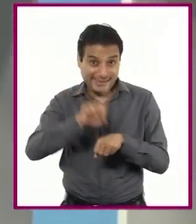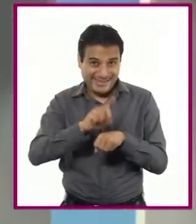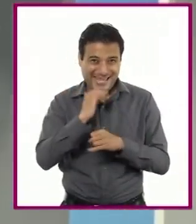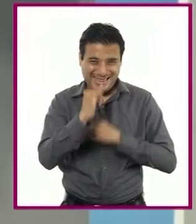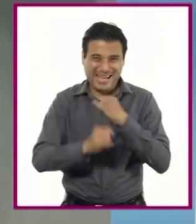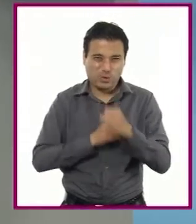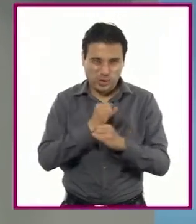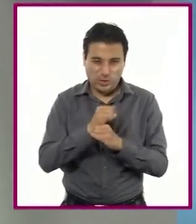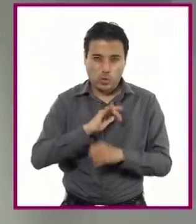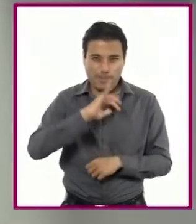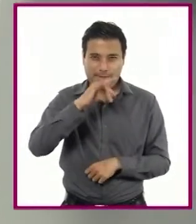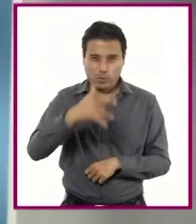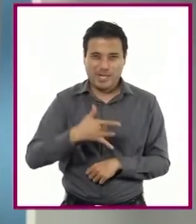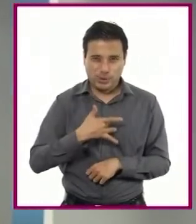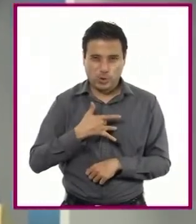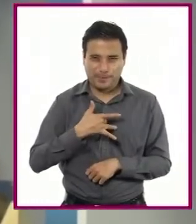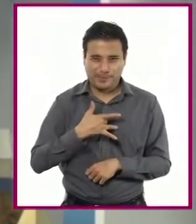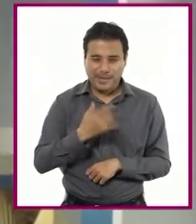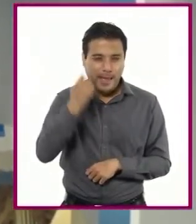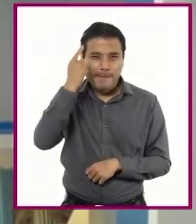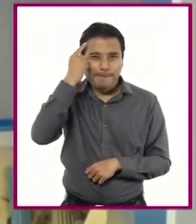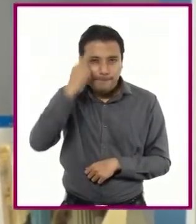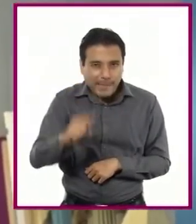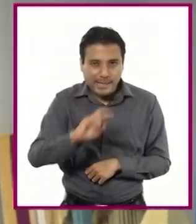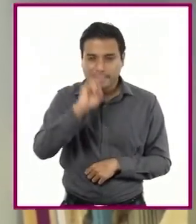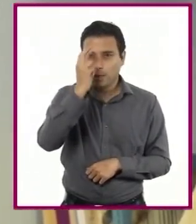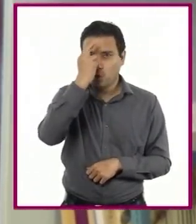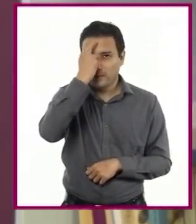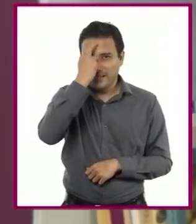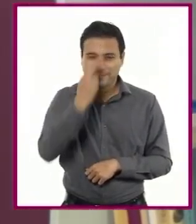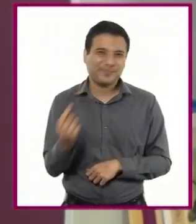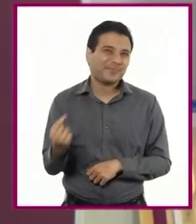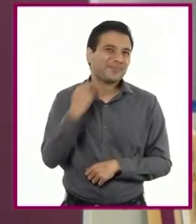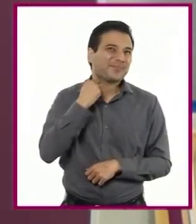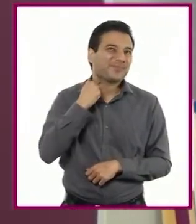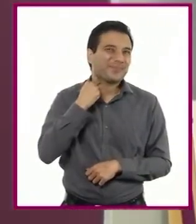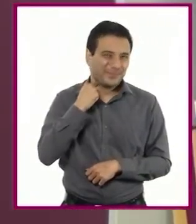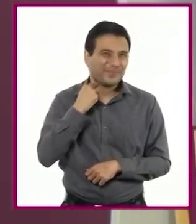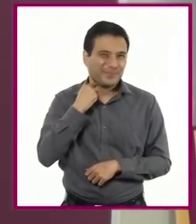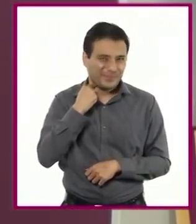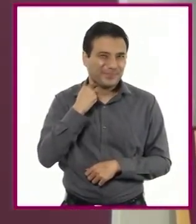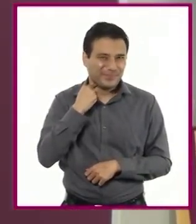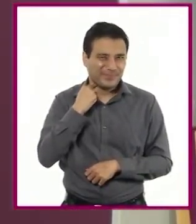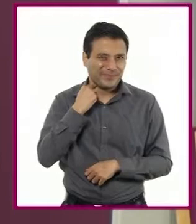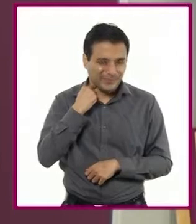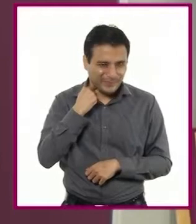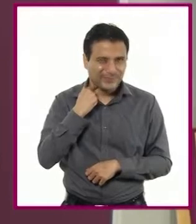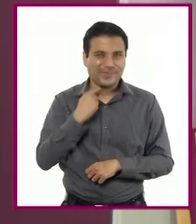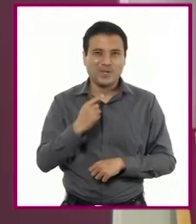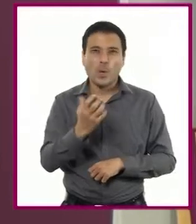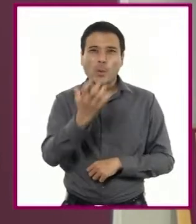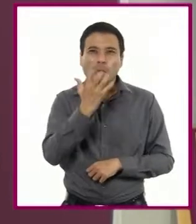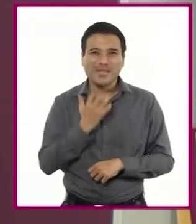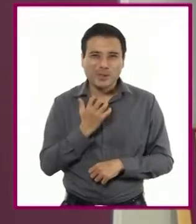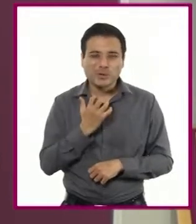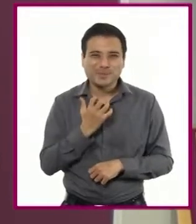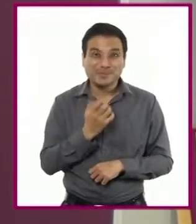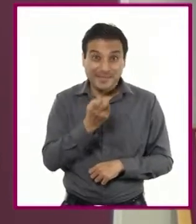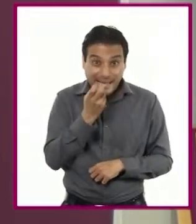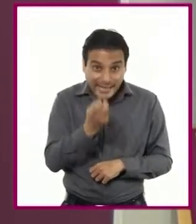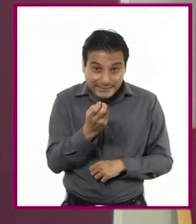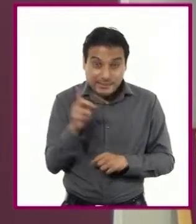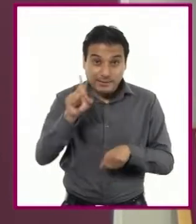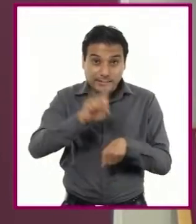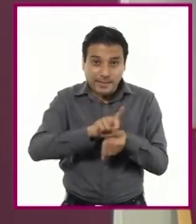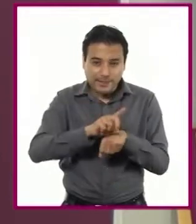de Conmemoración en memoria de las víctimas del Holocausto que evocamos hoy es un homenaje a las